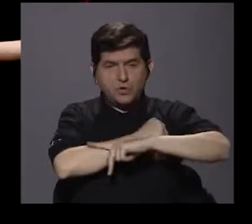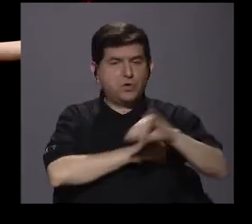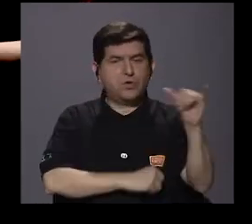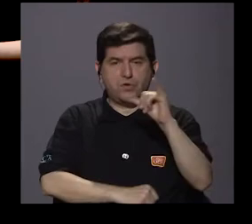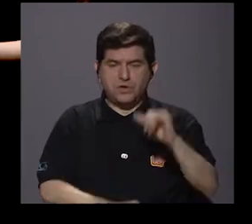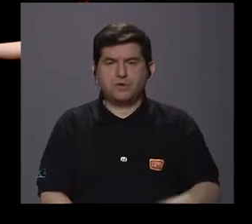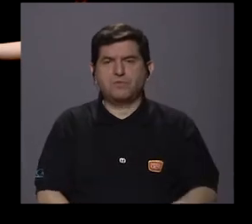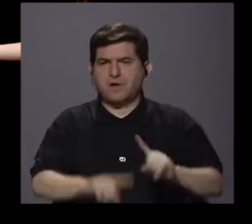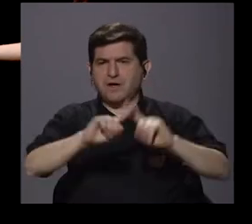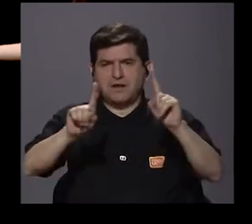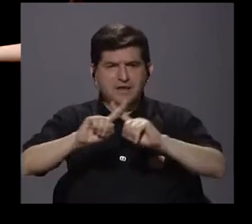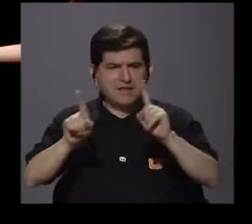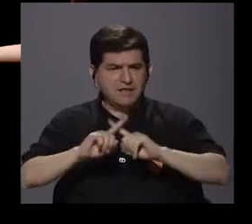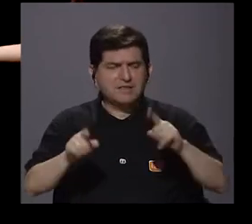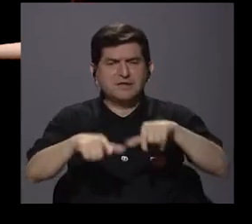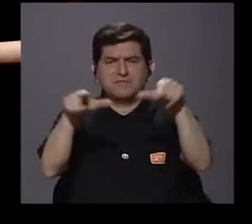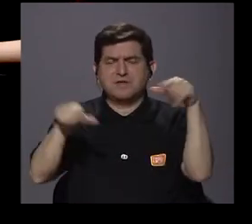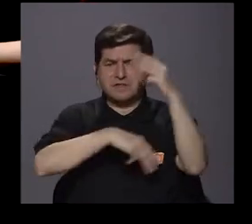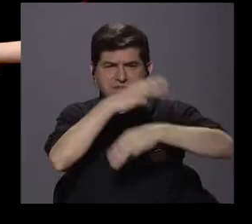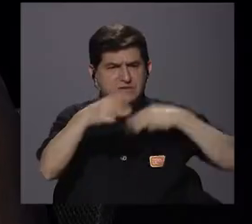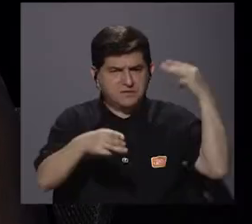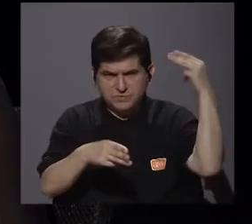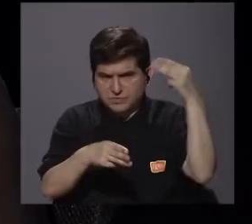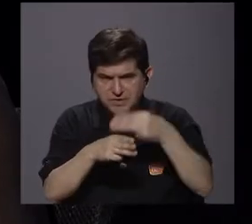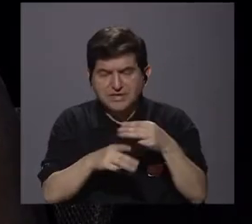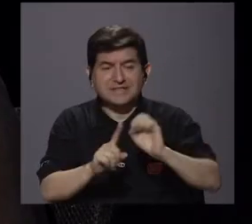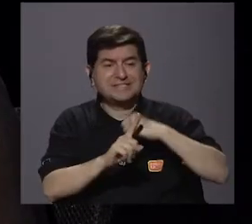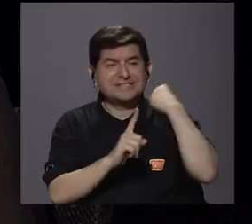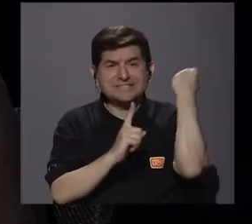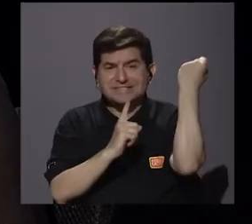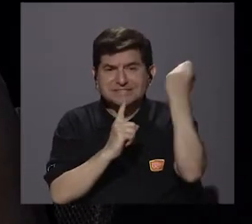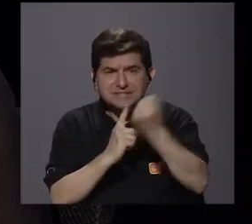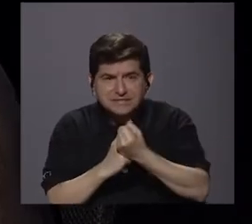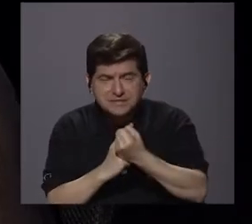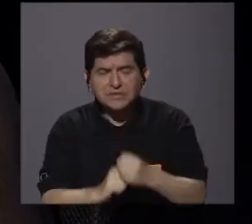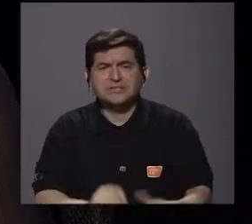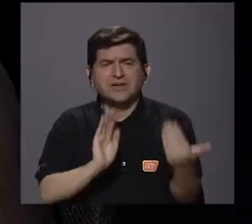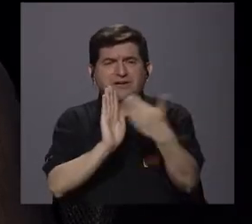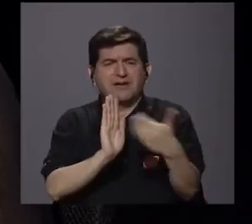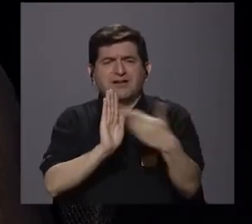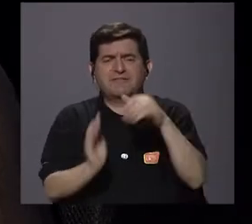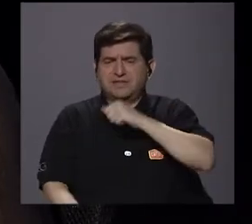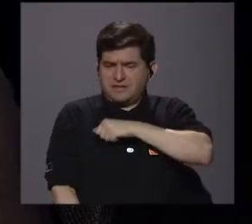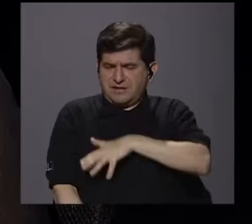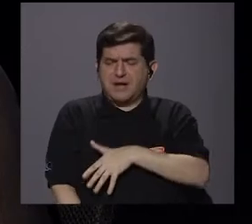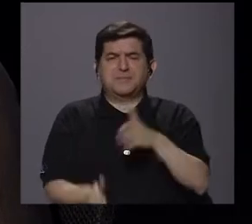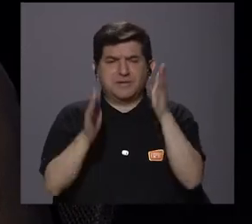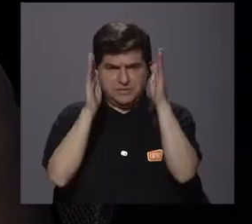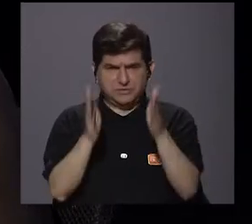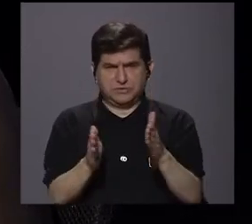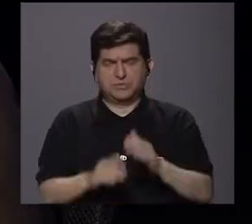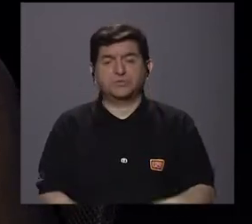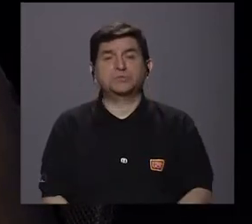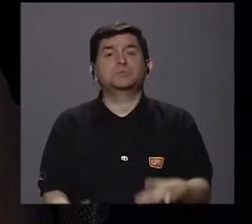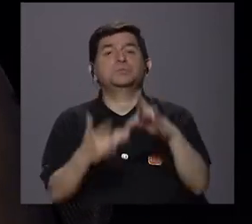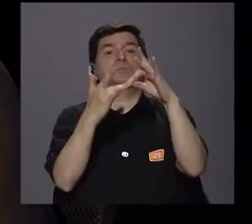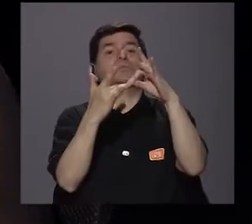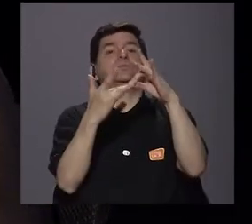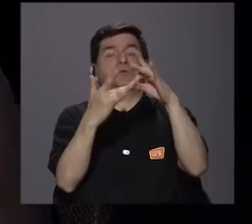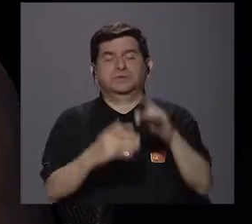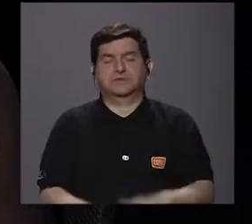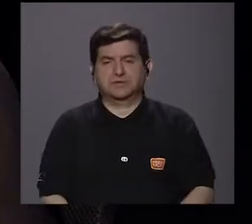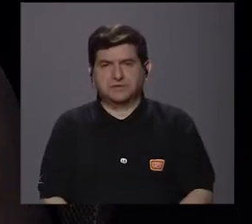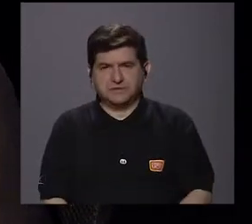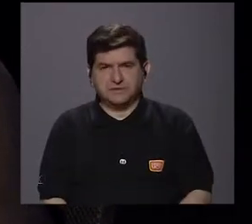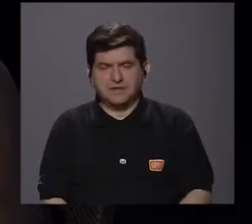sino en muchas partes del mundo, la situación que sucede en Palestina. Muy importante porque